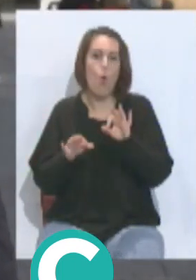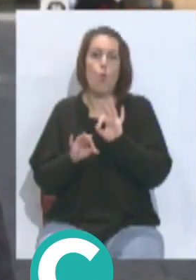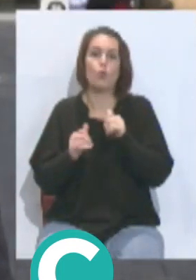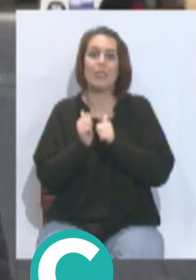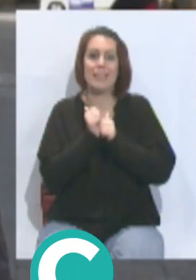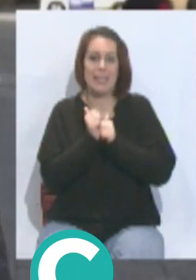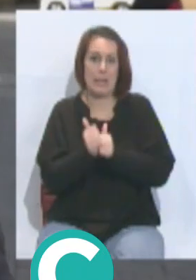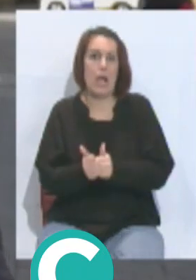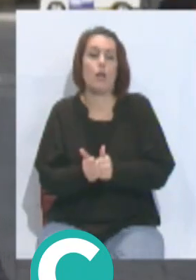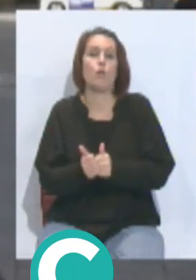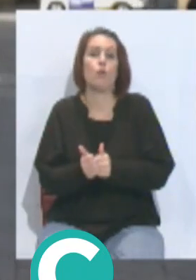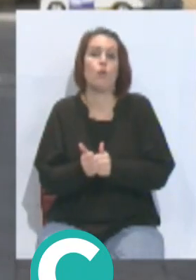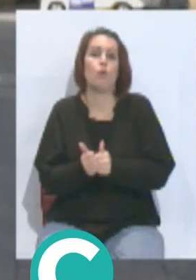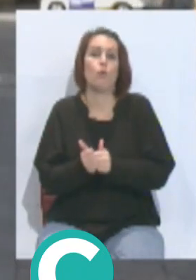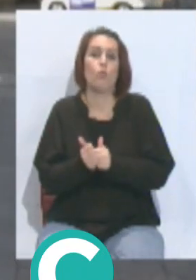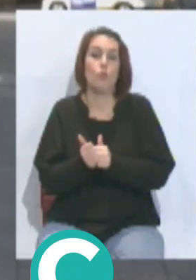secretario